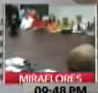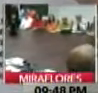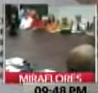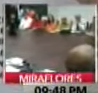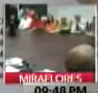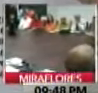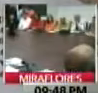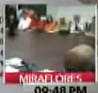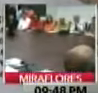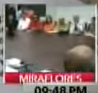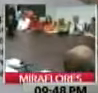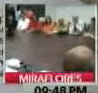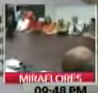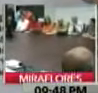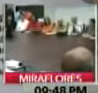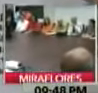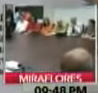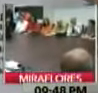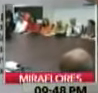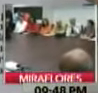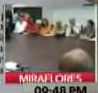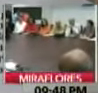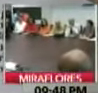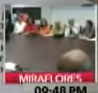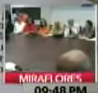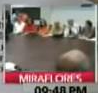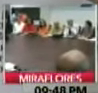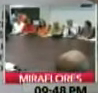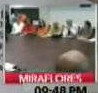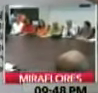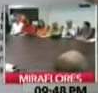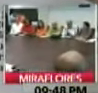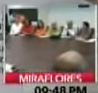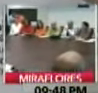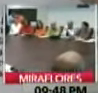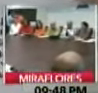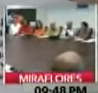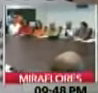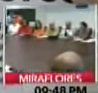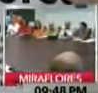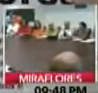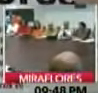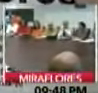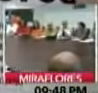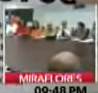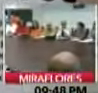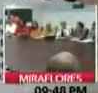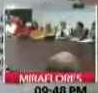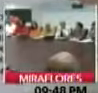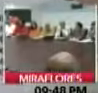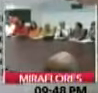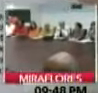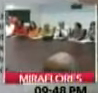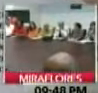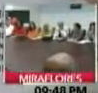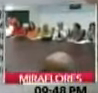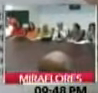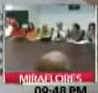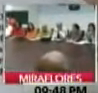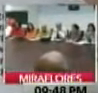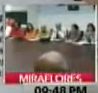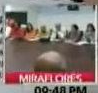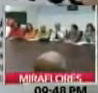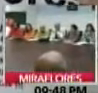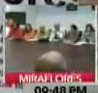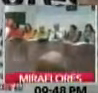de 6 salarios mínimos mensuales en el caso del trabajador con 1 año, y con 2 años no será mayor a 12 salarios mínimos por mes. Entonces, de las obras, de las últimas obras